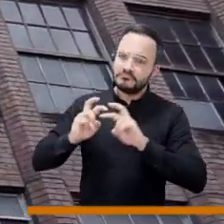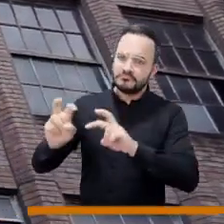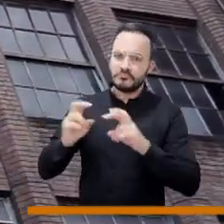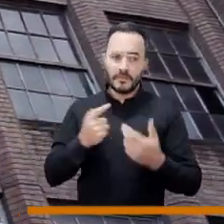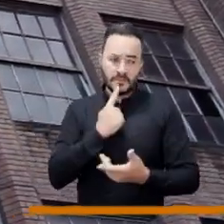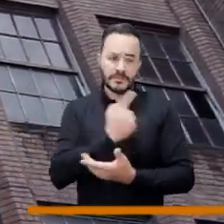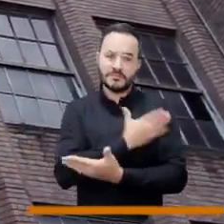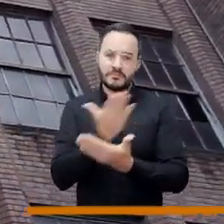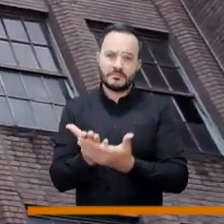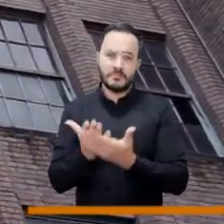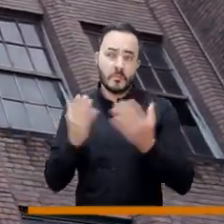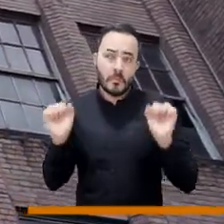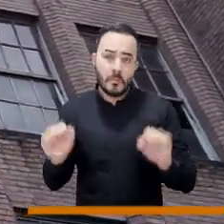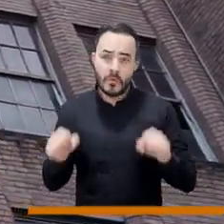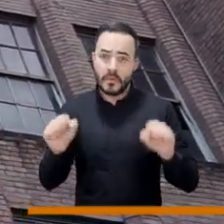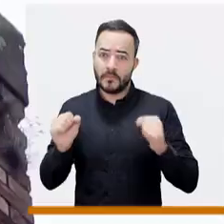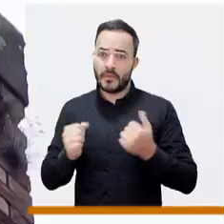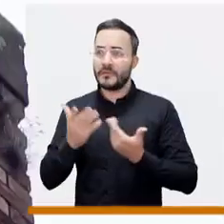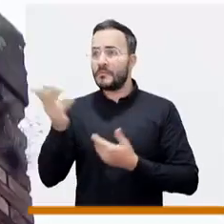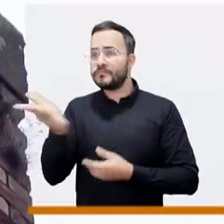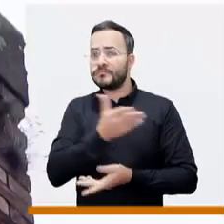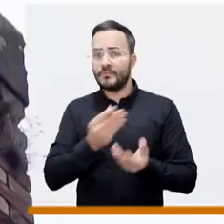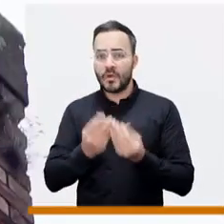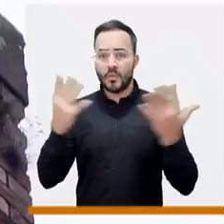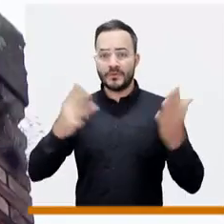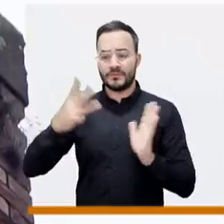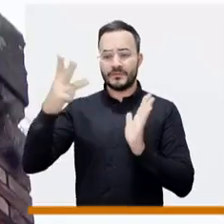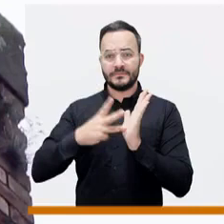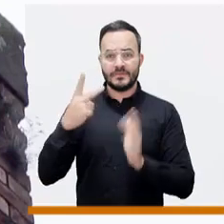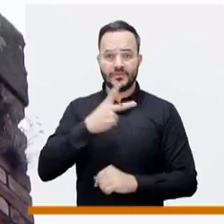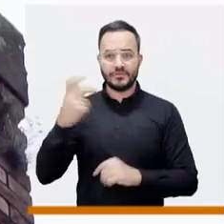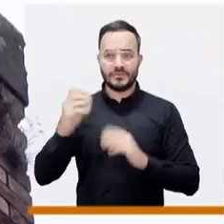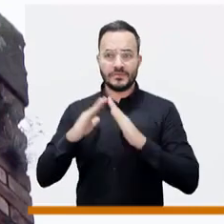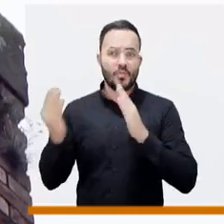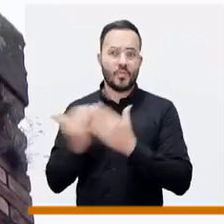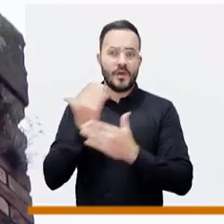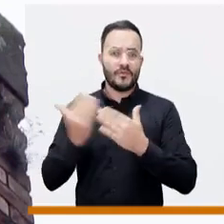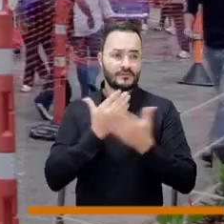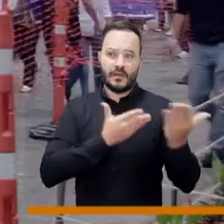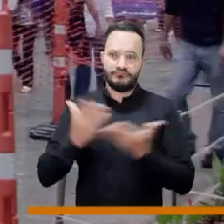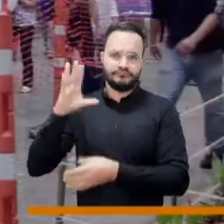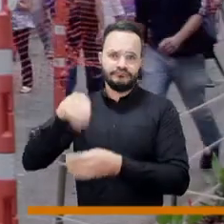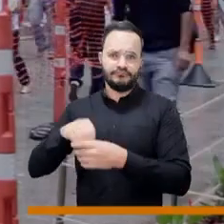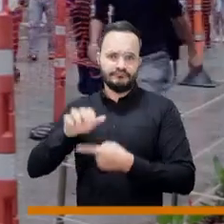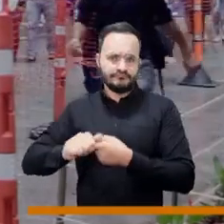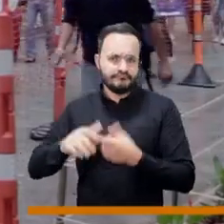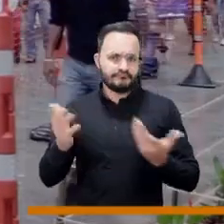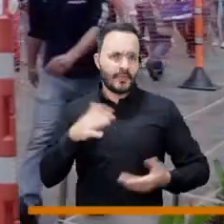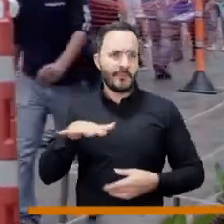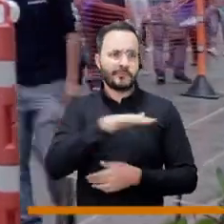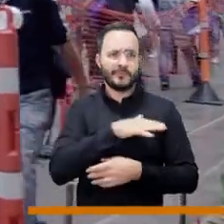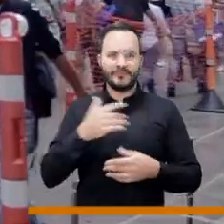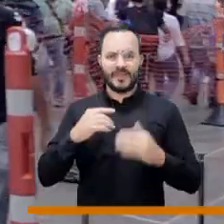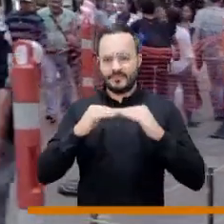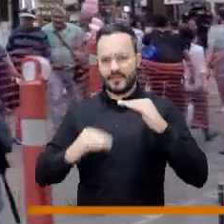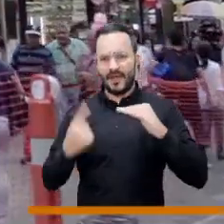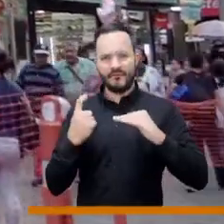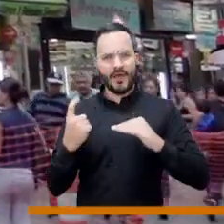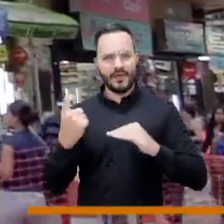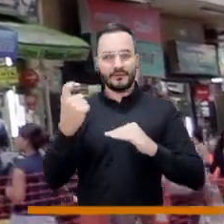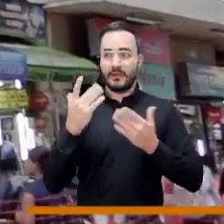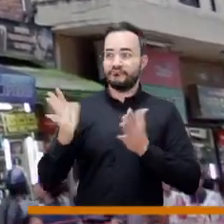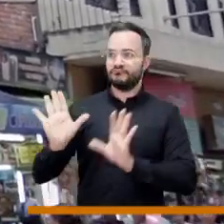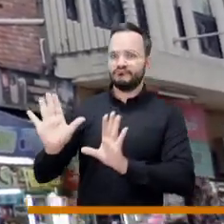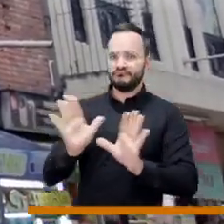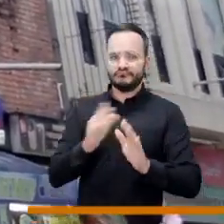propuesta, permitirá dar paso a por lo menos 3.200 viviendas nuevas que contrarresten el déficit cuantitativo de vivienda